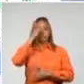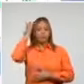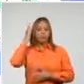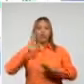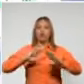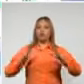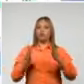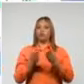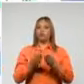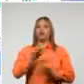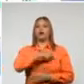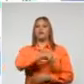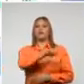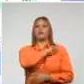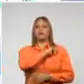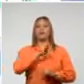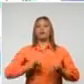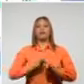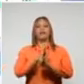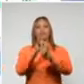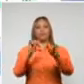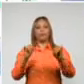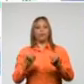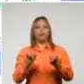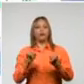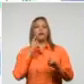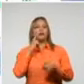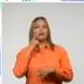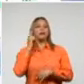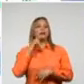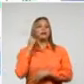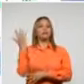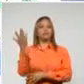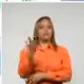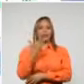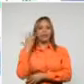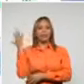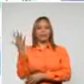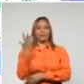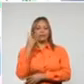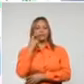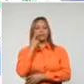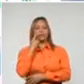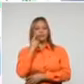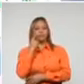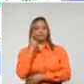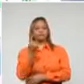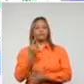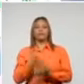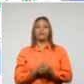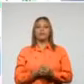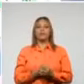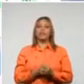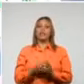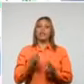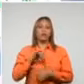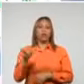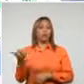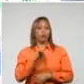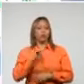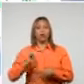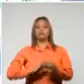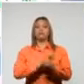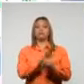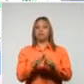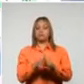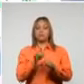debe mantenerse informada respecto al curso de estos fenómenos meteorológicos y también respecto al curso de la pandemia en nuestro